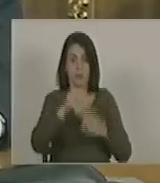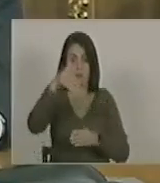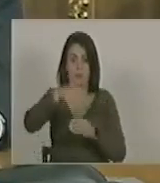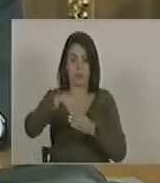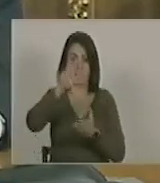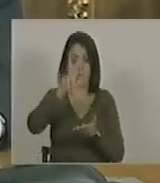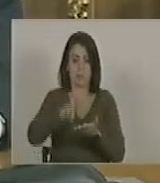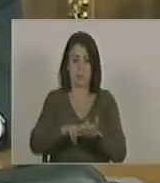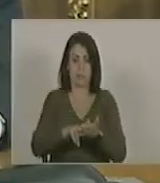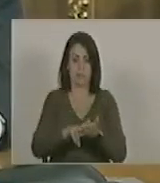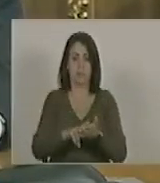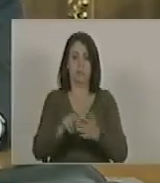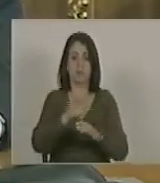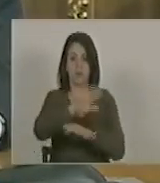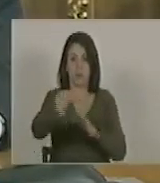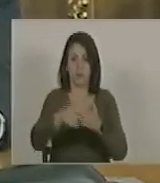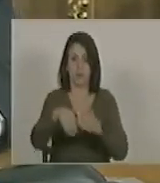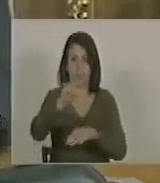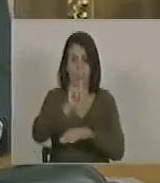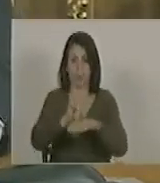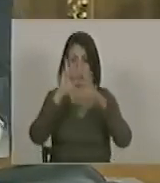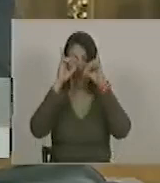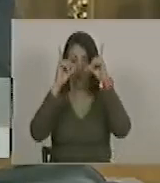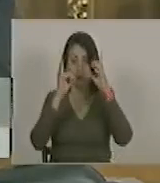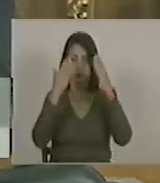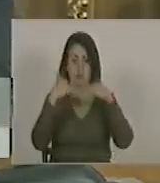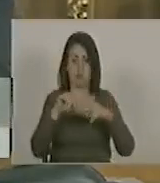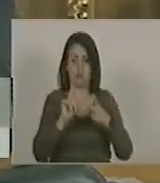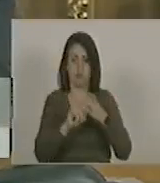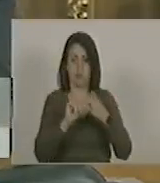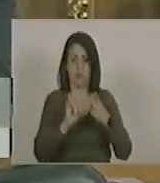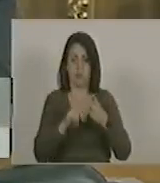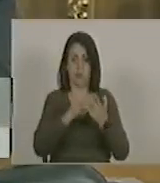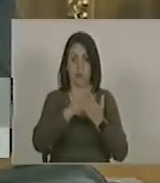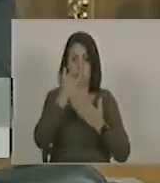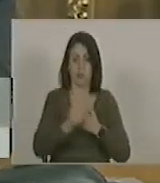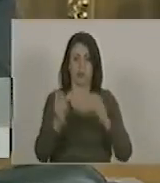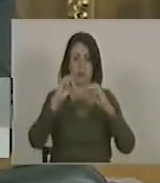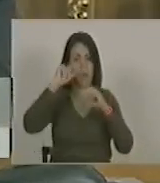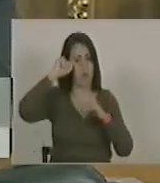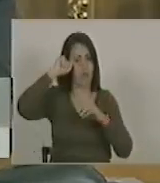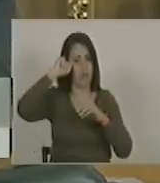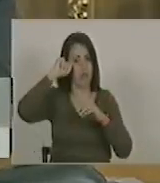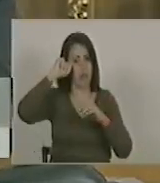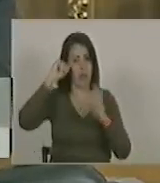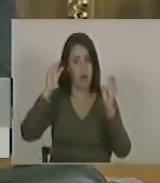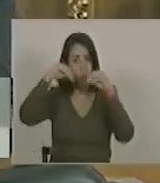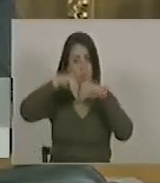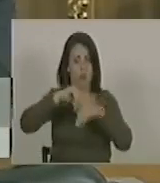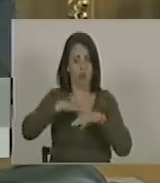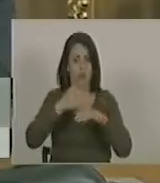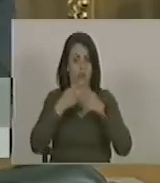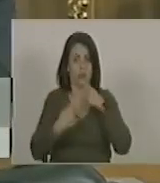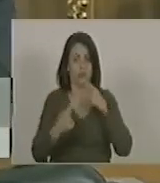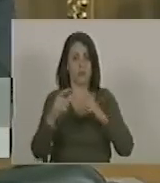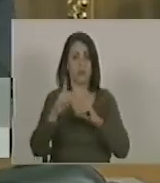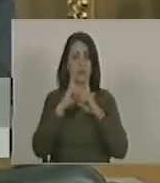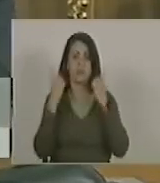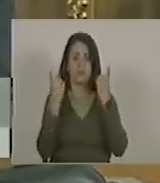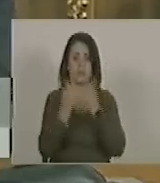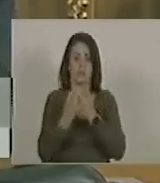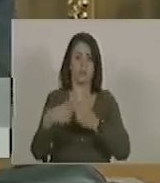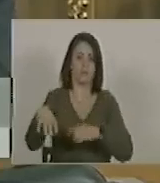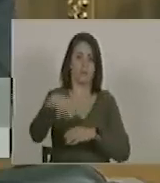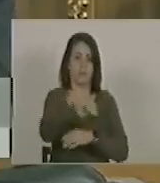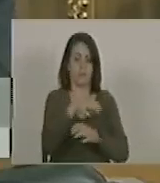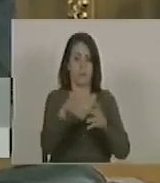a votación, resultó aprobado por unanimidad. Segundo, proyecto de acuerdo en repudio a las insolentes declaraciones del Departamento de Estado de los